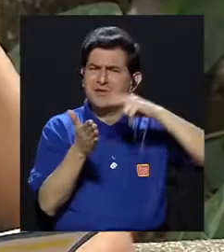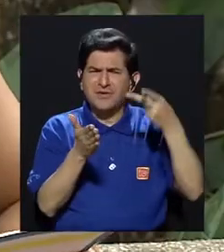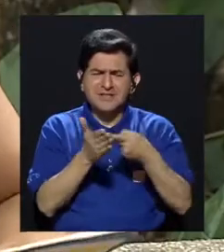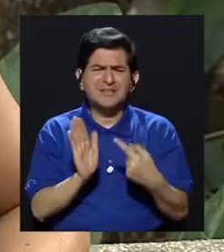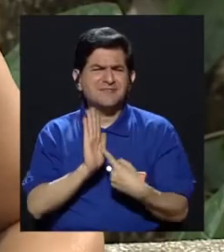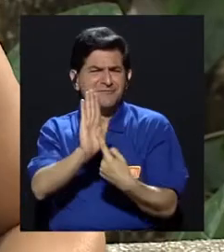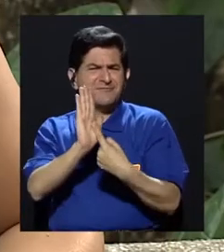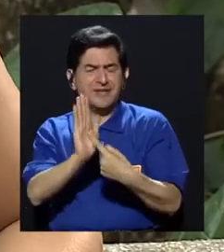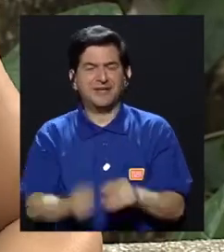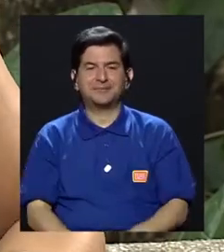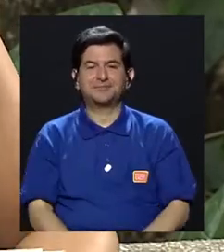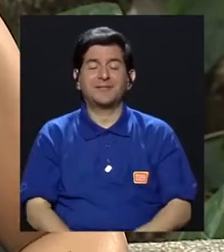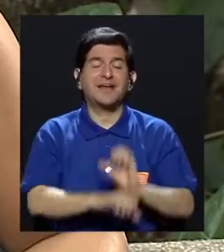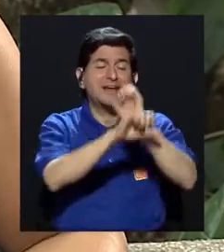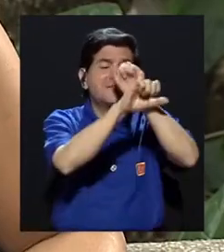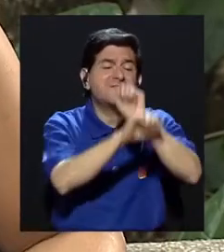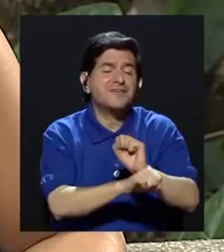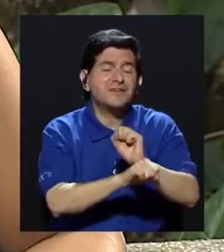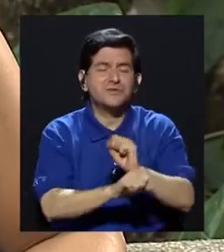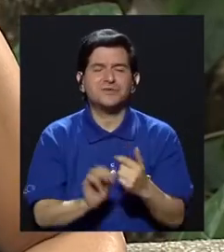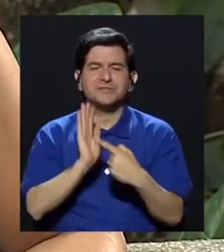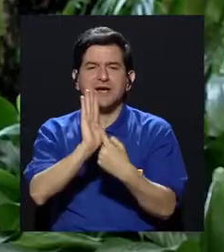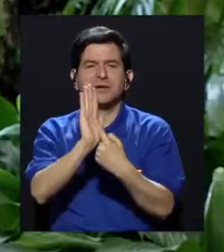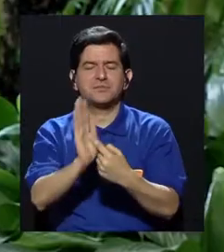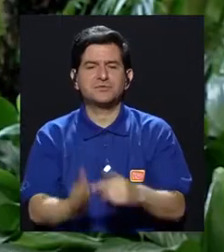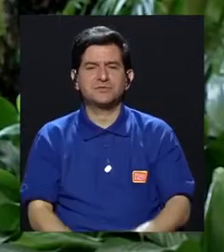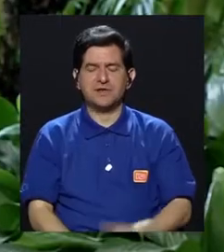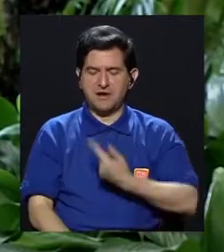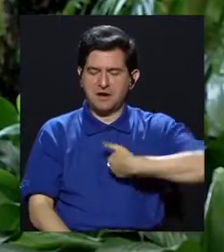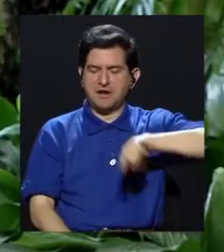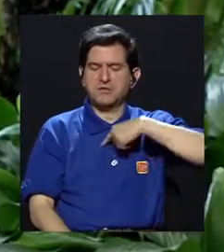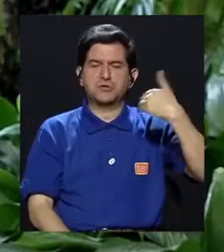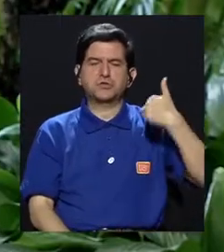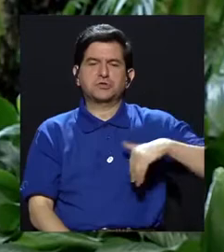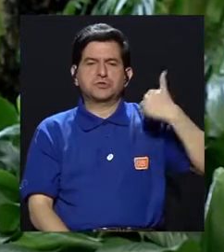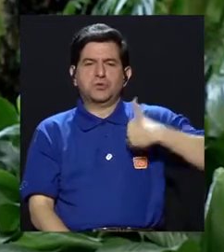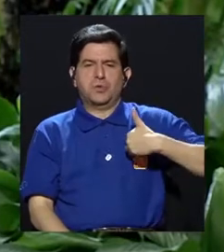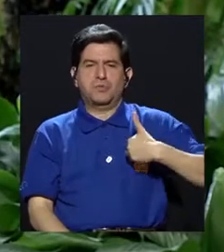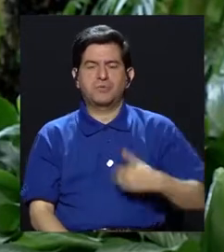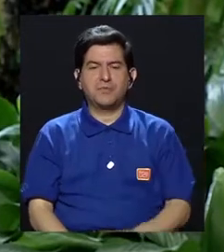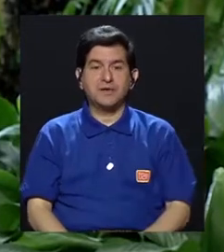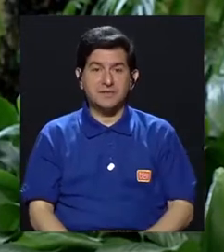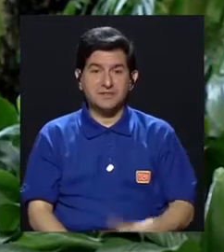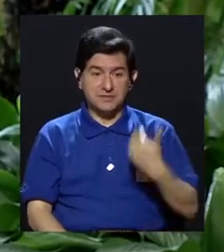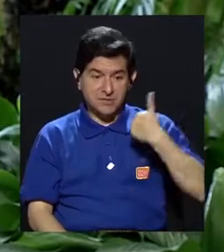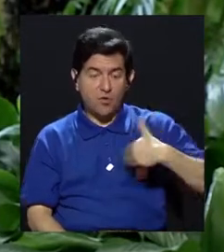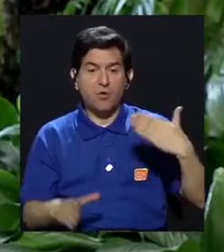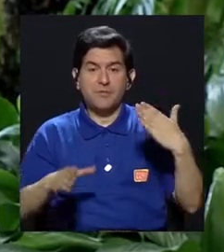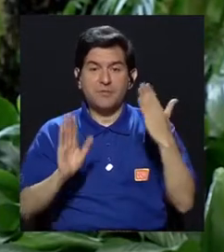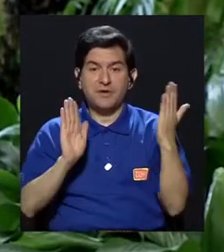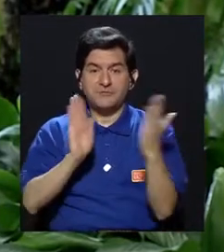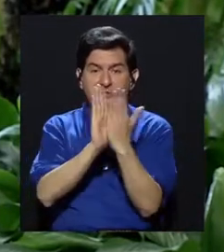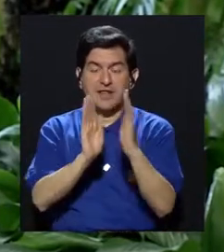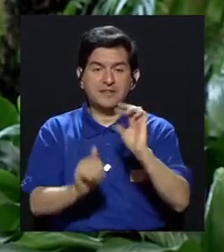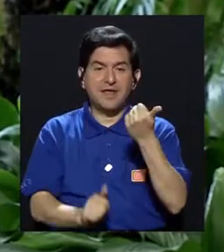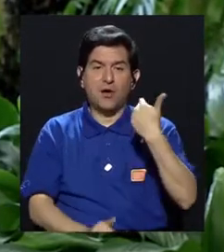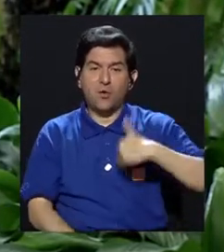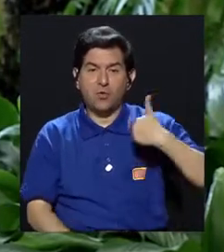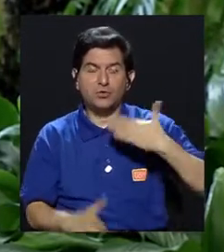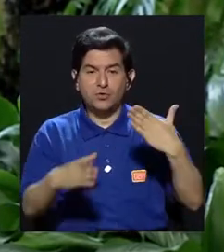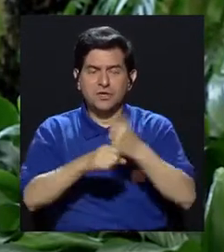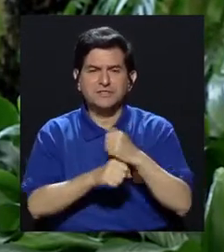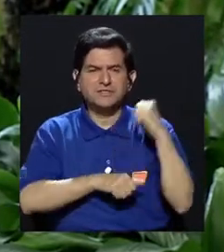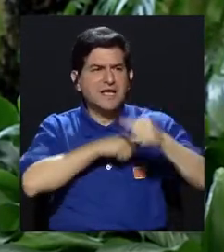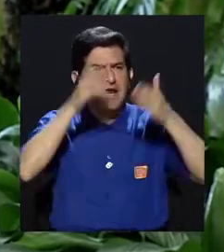de la demostración? La demostración. Son rituales de demostración de que tenemos que ser hombres. Y eso lo hacemos los hombres frente a otros hombres.